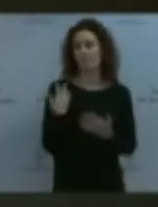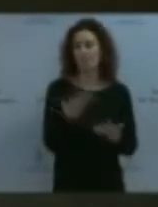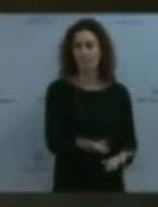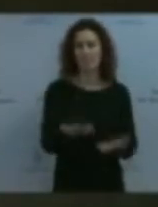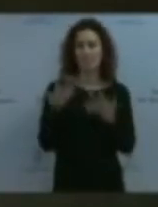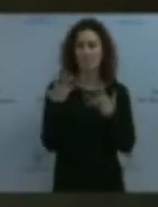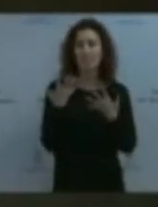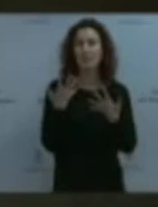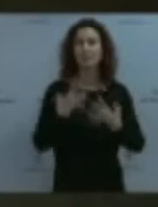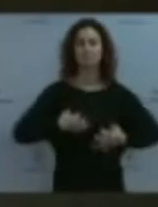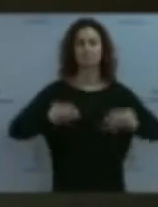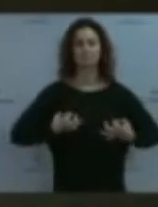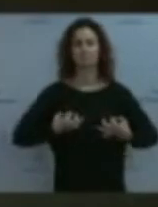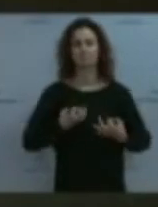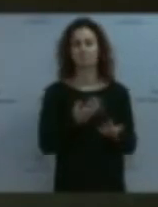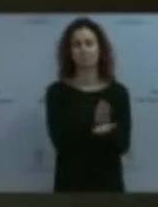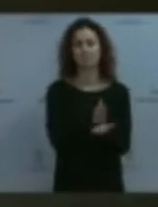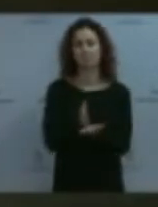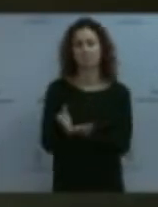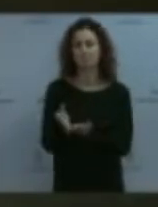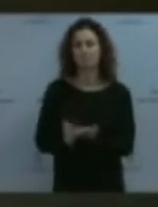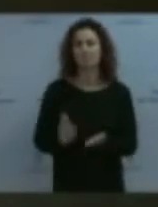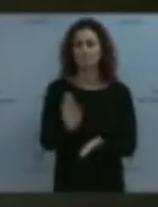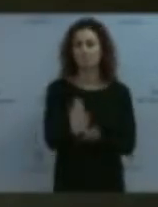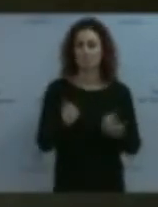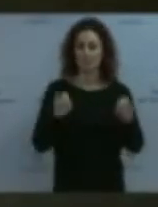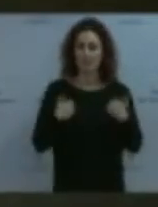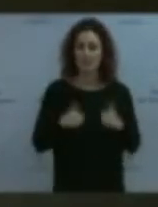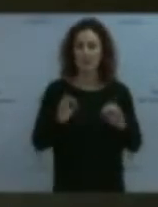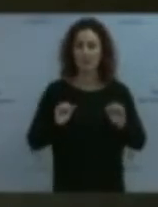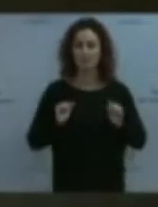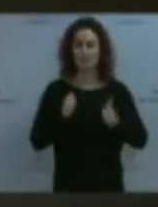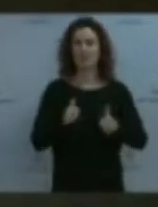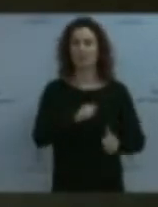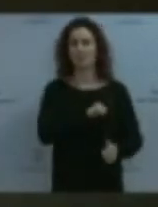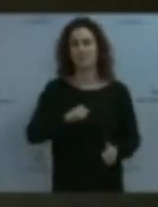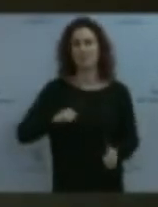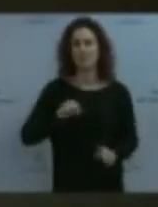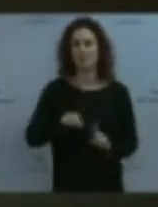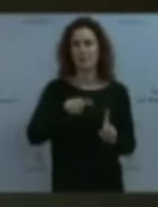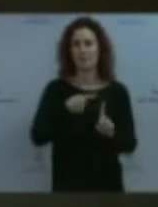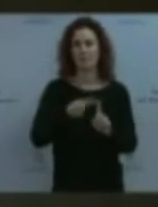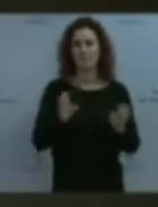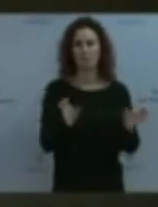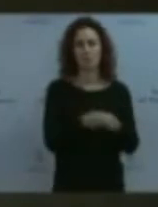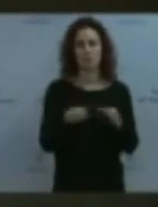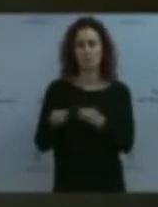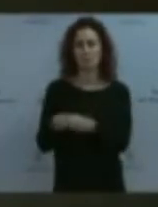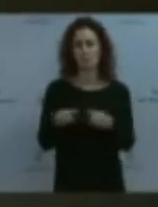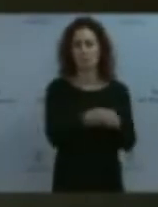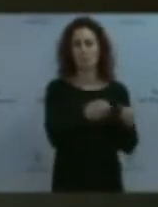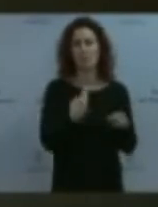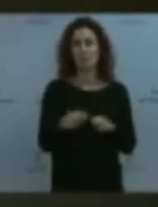que se han realizado desde la iniciativa privada y desde las formaciones políticas, pero pasan por acometer inversiones